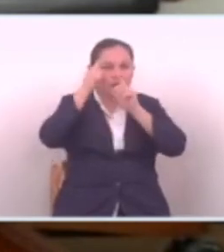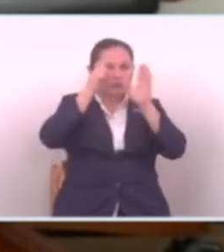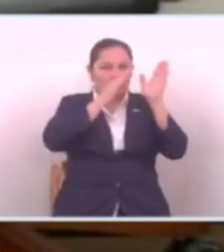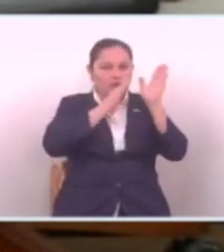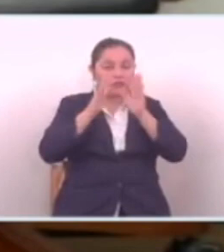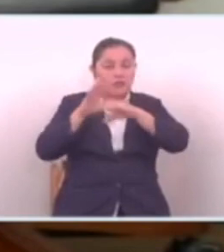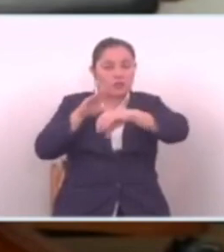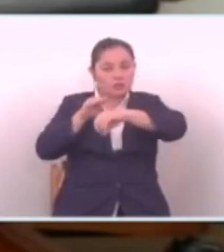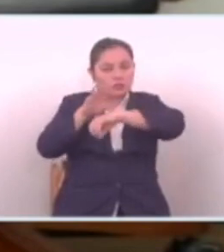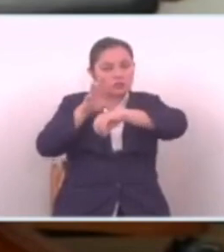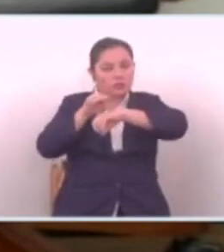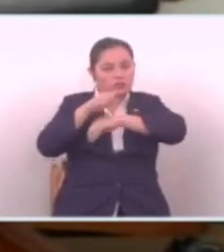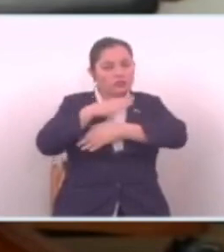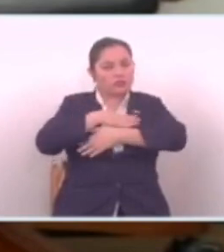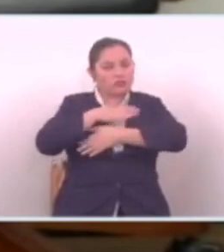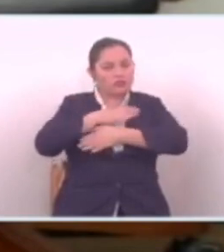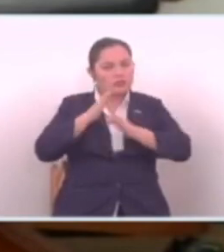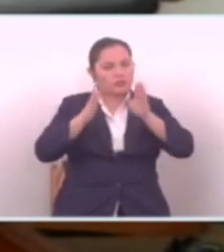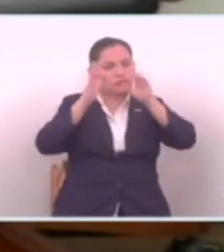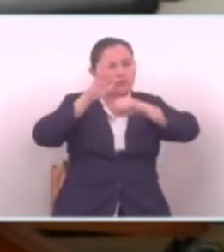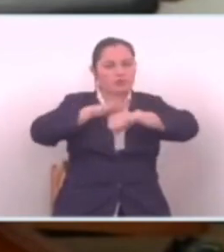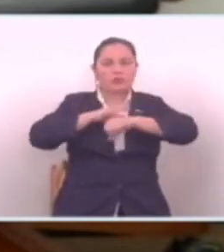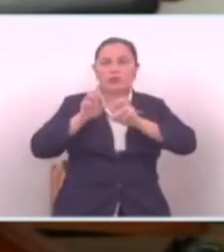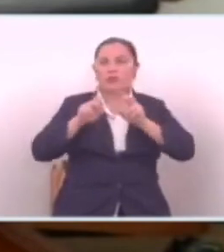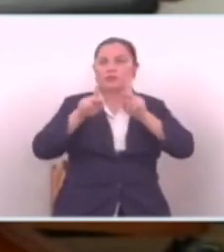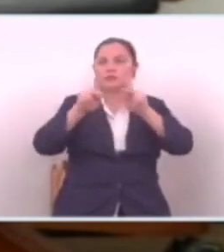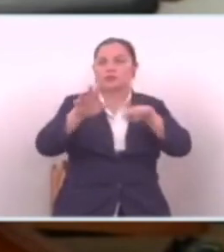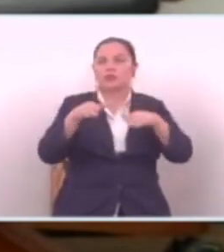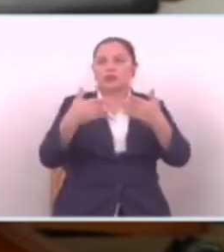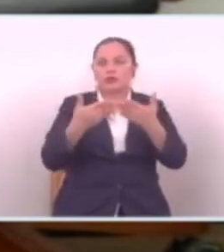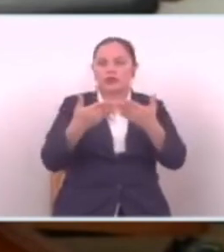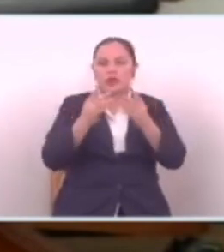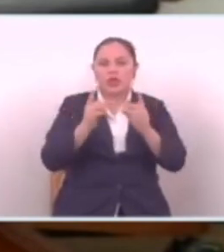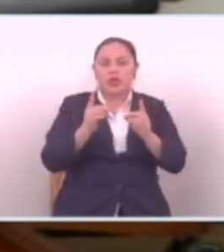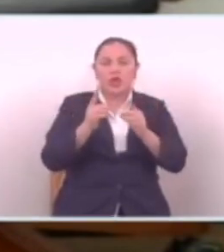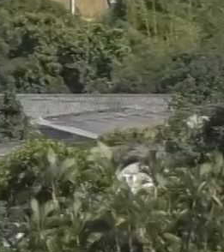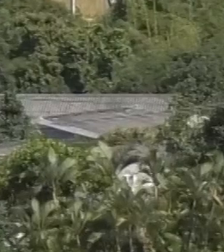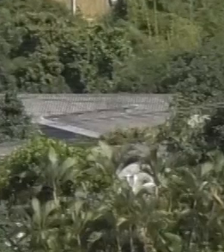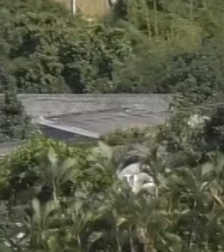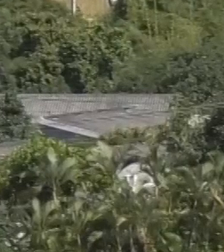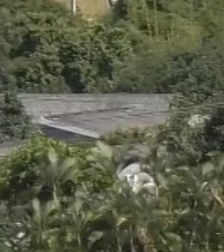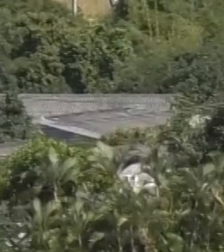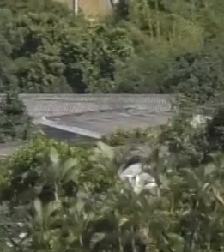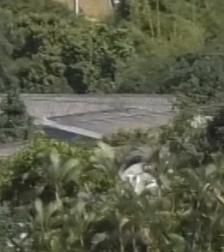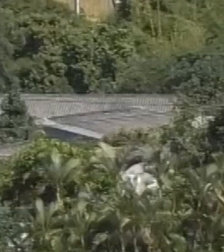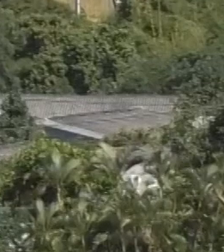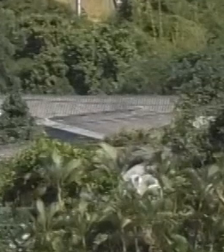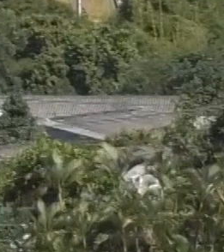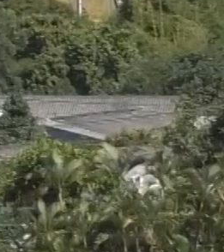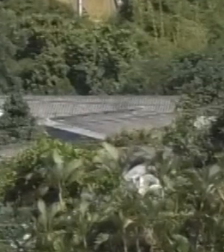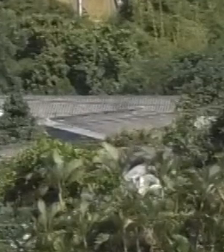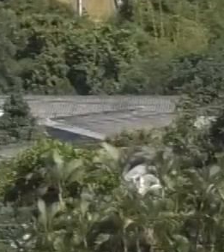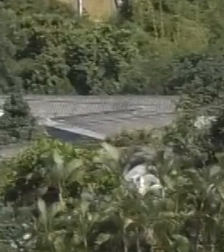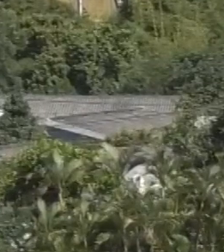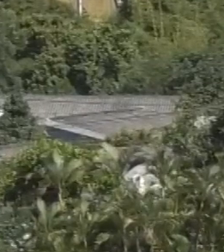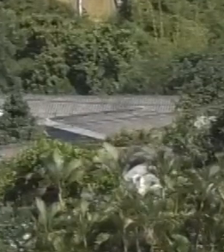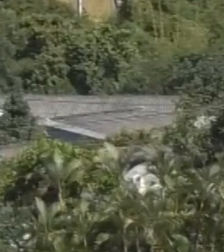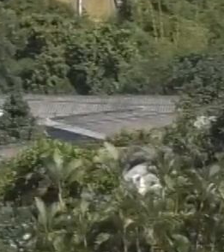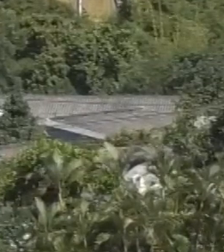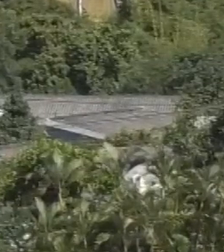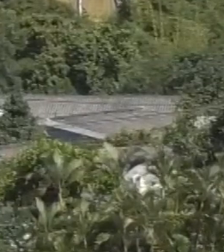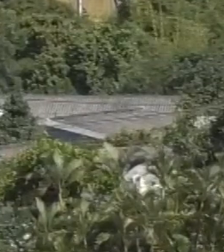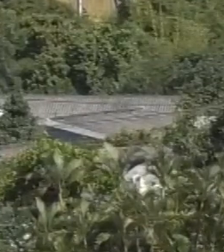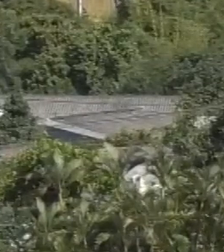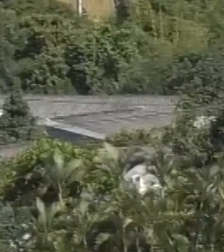que sugerimos que tomen en cuenta la posibilidad de una suspensión de plazos en la siguiente reunión de la comisión se